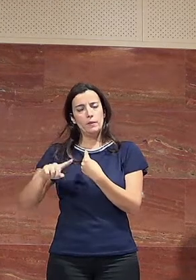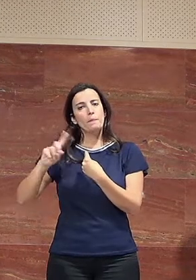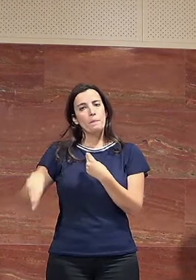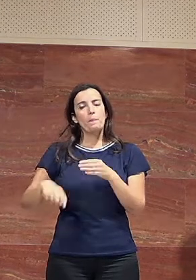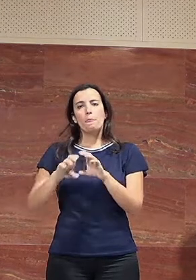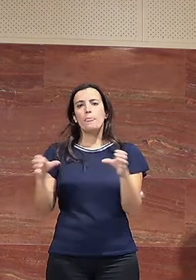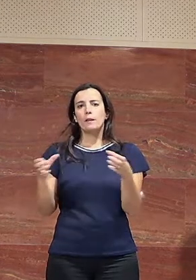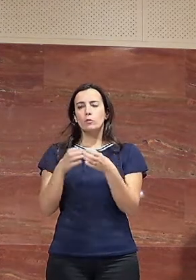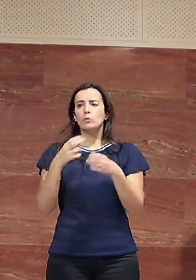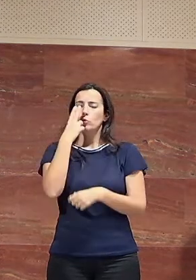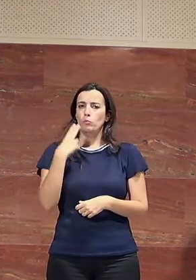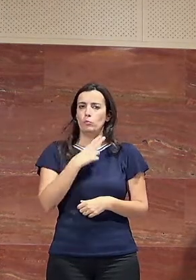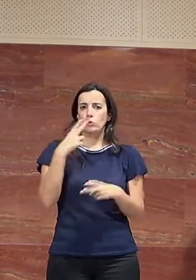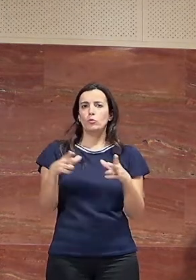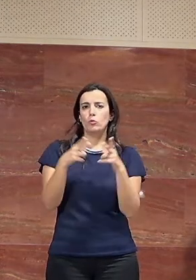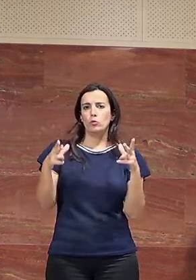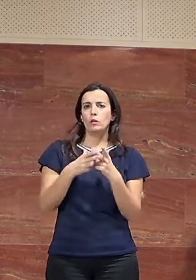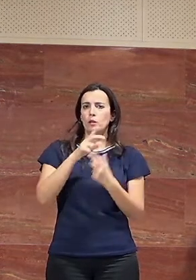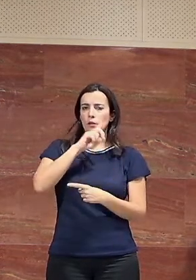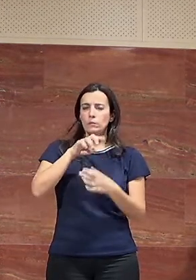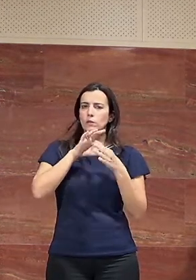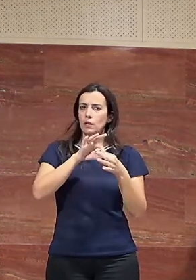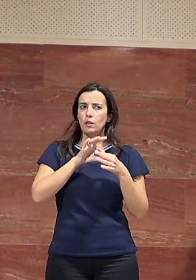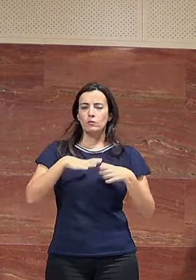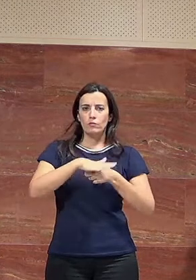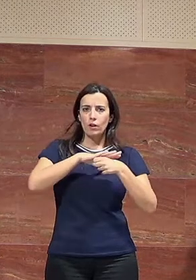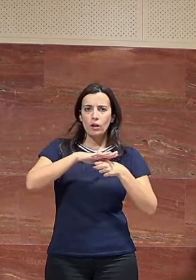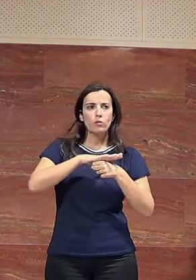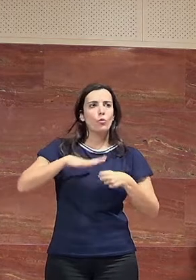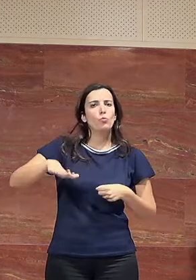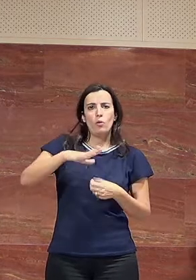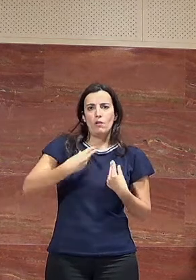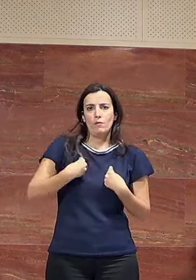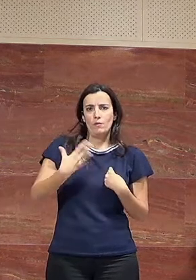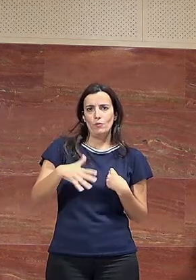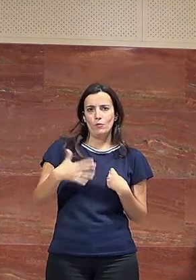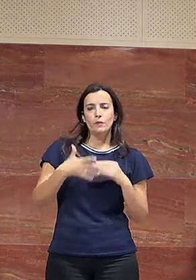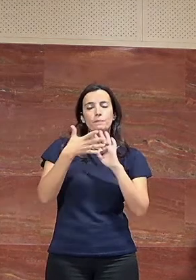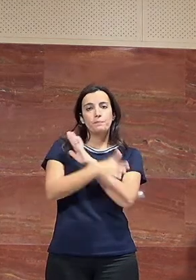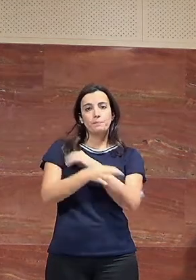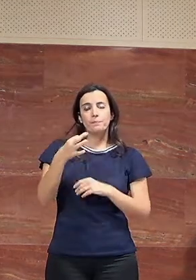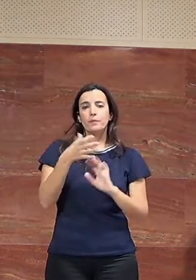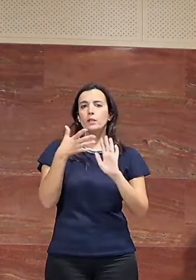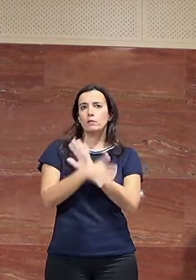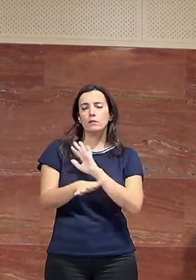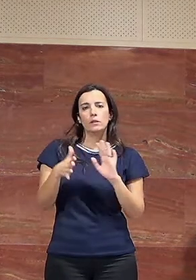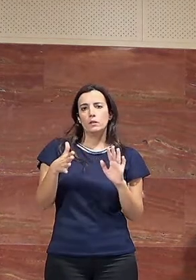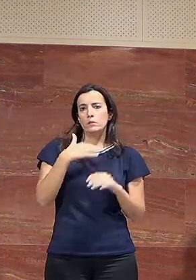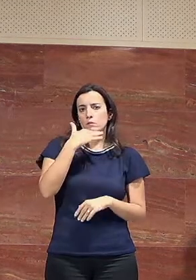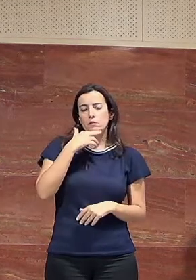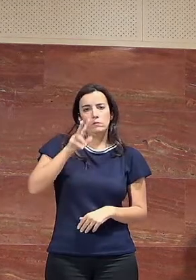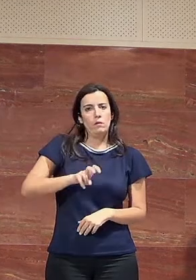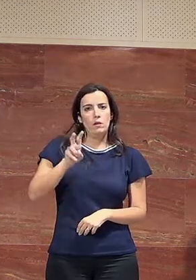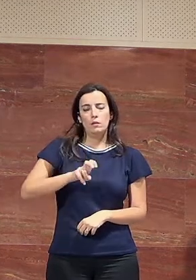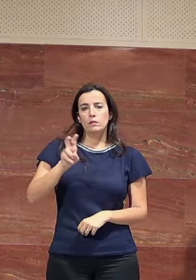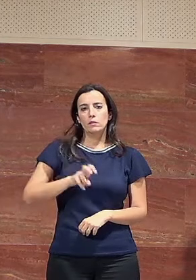normalmente con cierto compromiso social, muy relacionados con el barrio o con el sitio donde viven, pues desde luego estamos en un permanente envejecimiento activo,